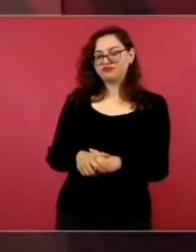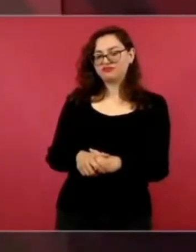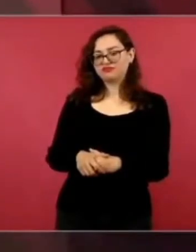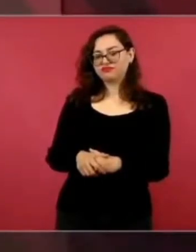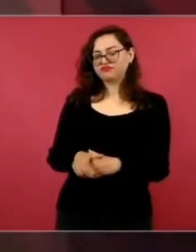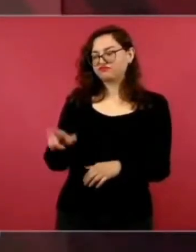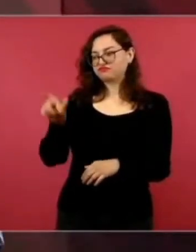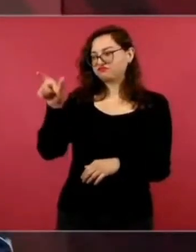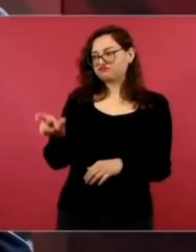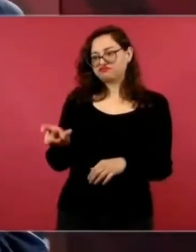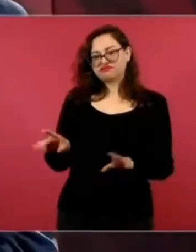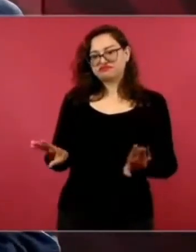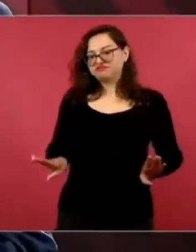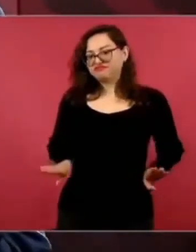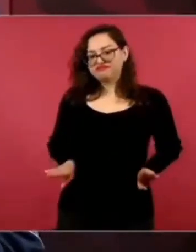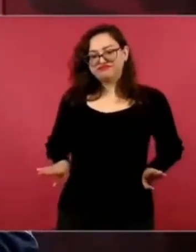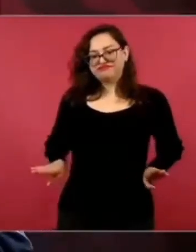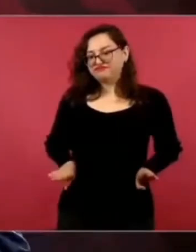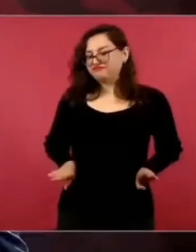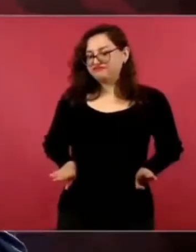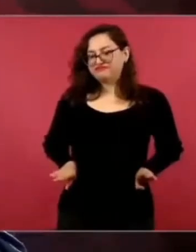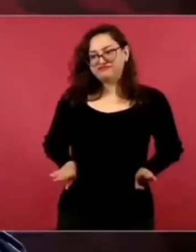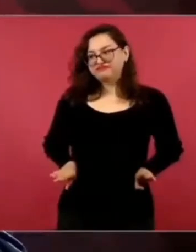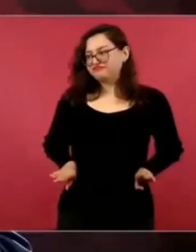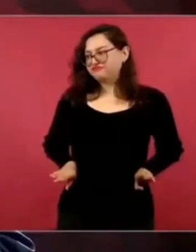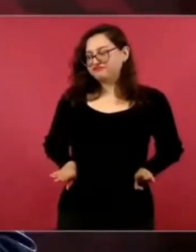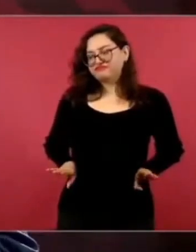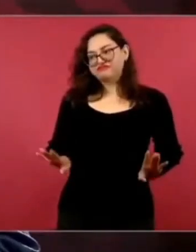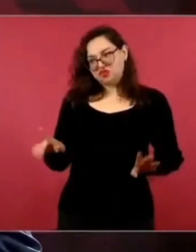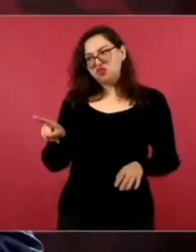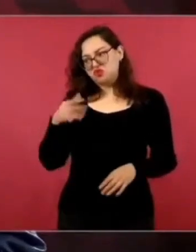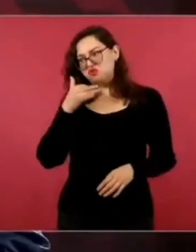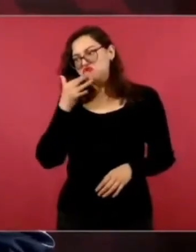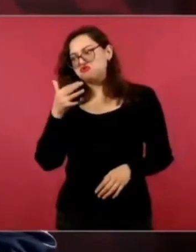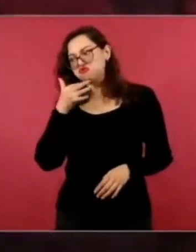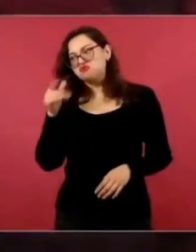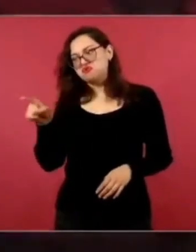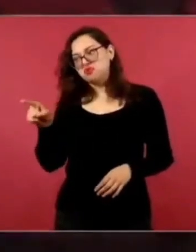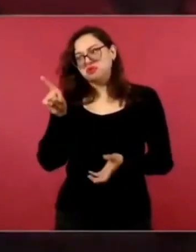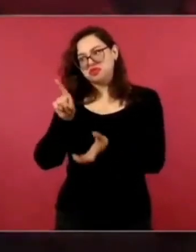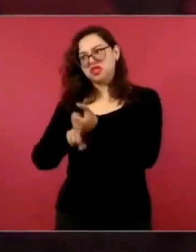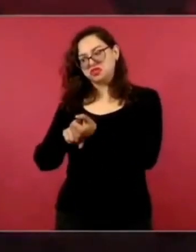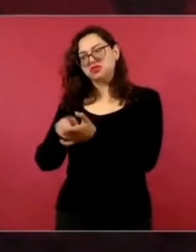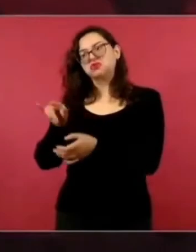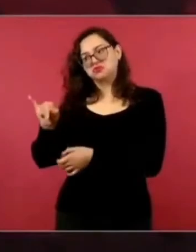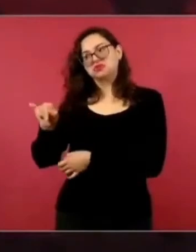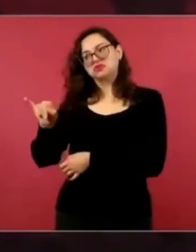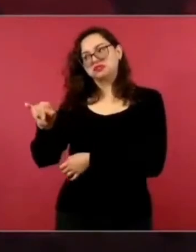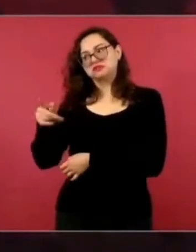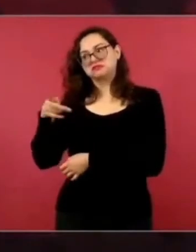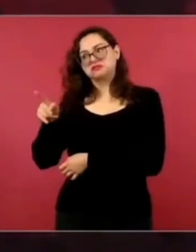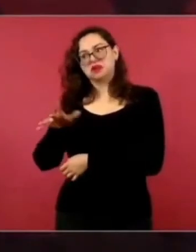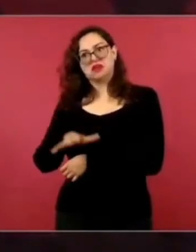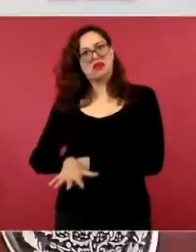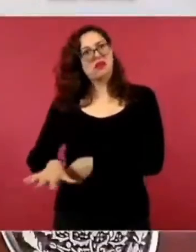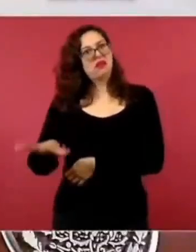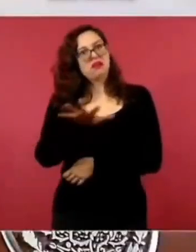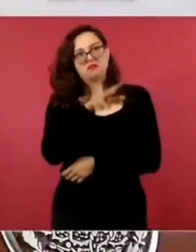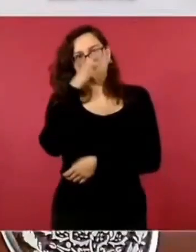ese sí, pero no son todos los mexicanos. ¿Y cómo ha